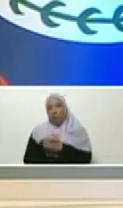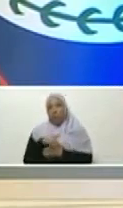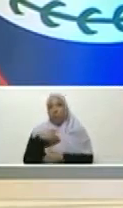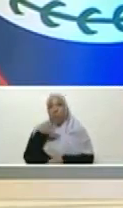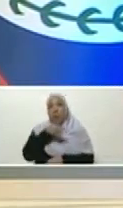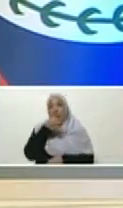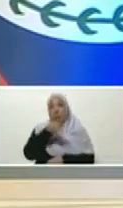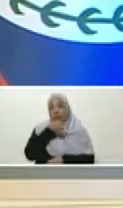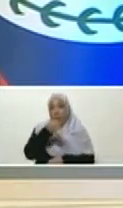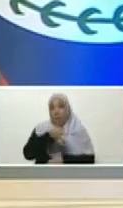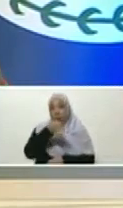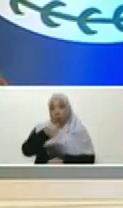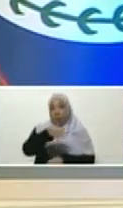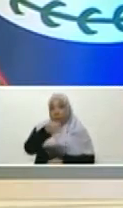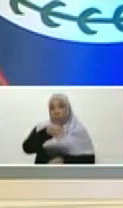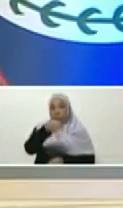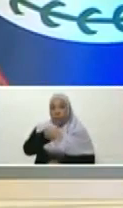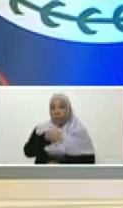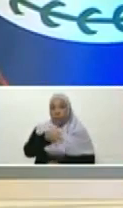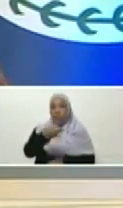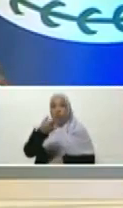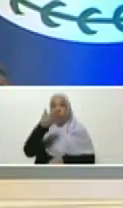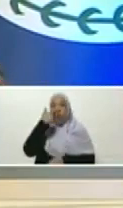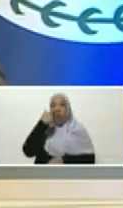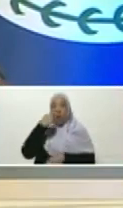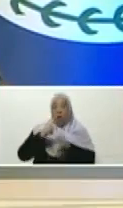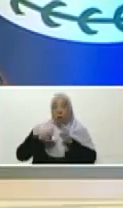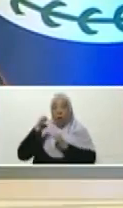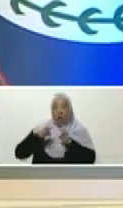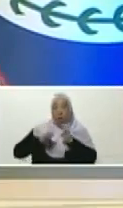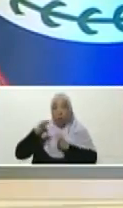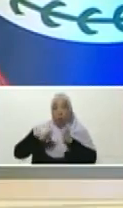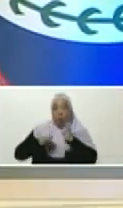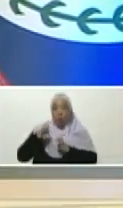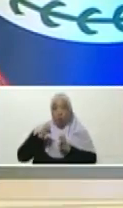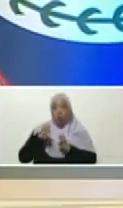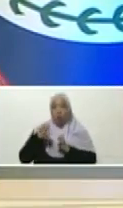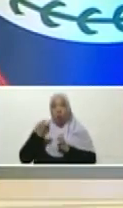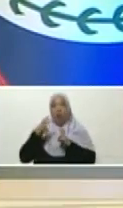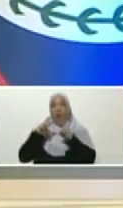siempre pasando revista a los temas de la cooperación